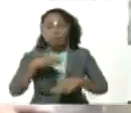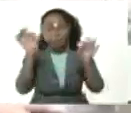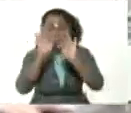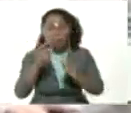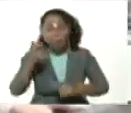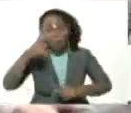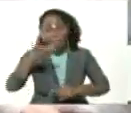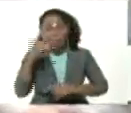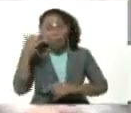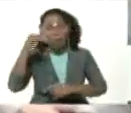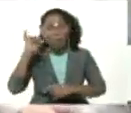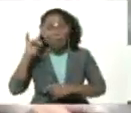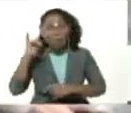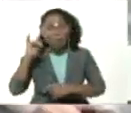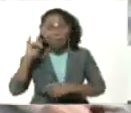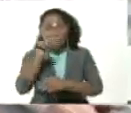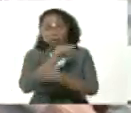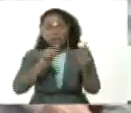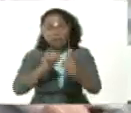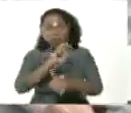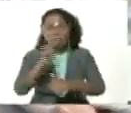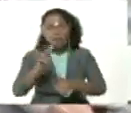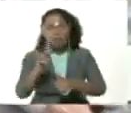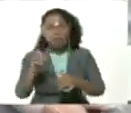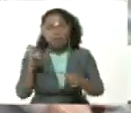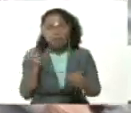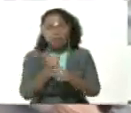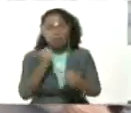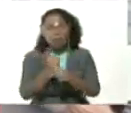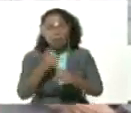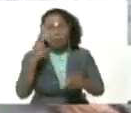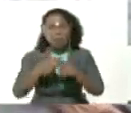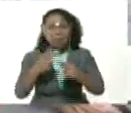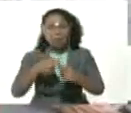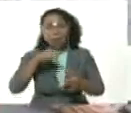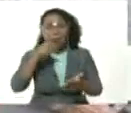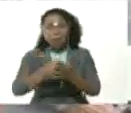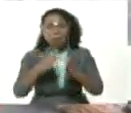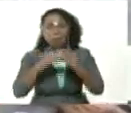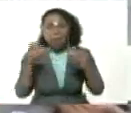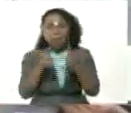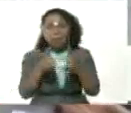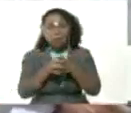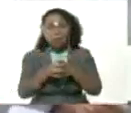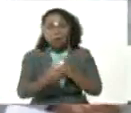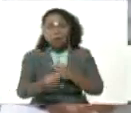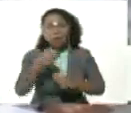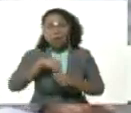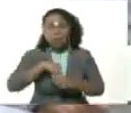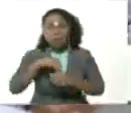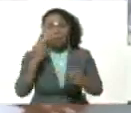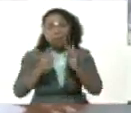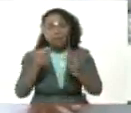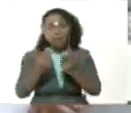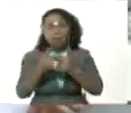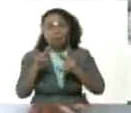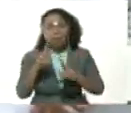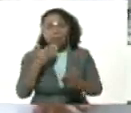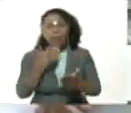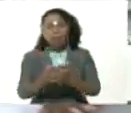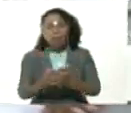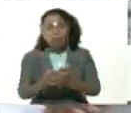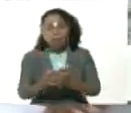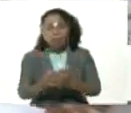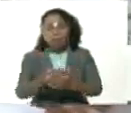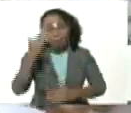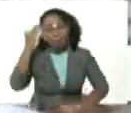el viceministro Eduardo Hurtado, de Gestión de Riesgo, en nombre de todo el equipo del Ministerio de Interior, Justicia y Paz, gracias al